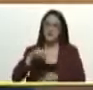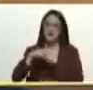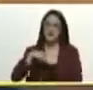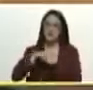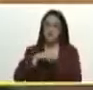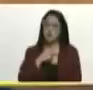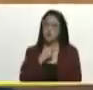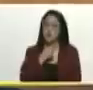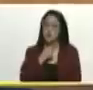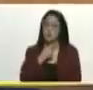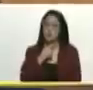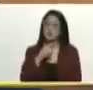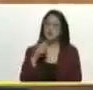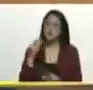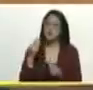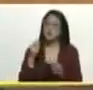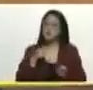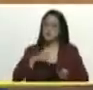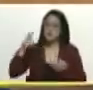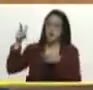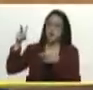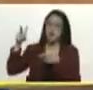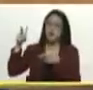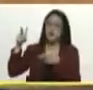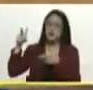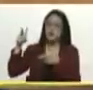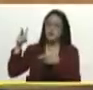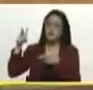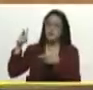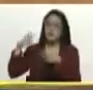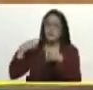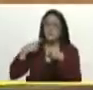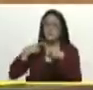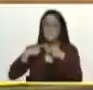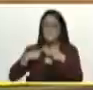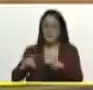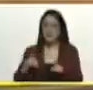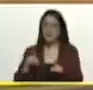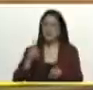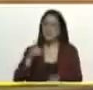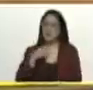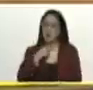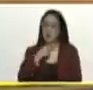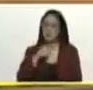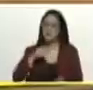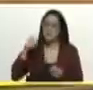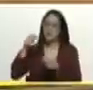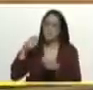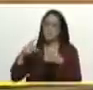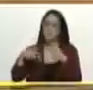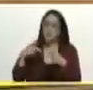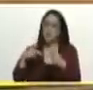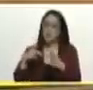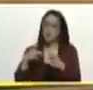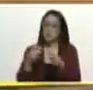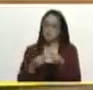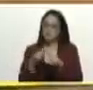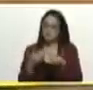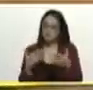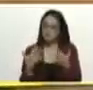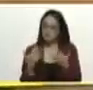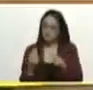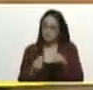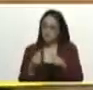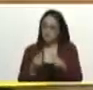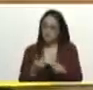encanta exportar commodities, pero mucho más nos gusta exportar productos manufacturados que